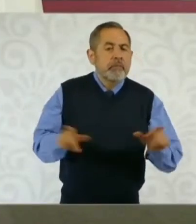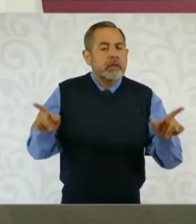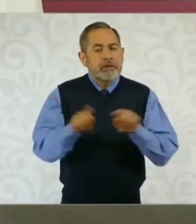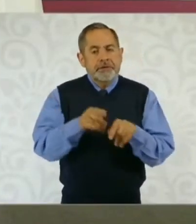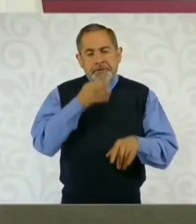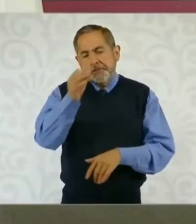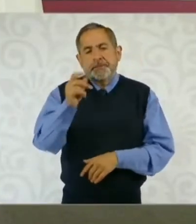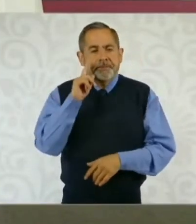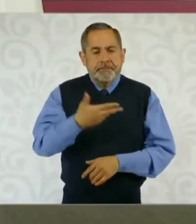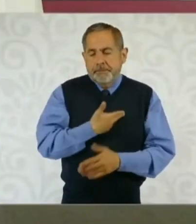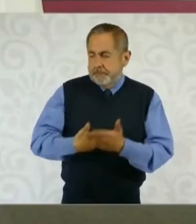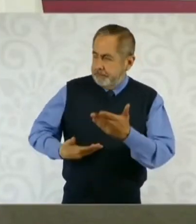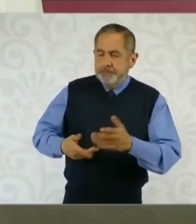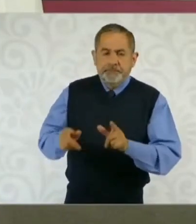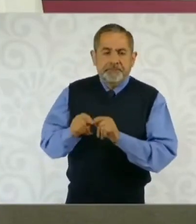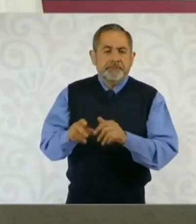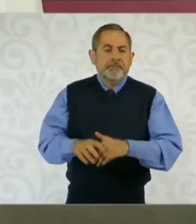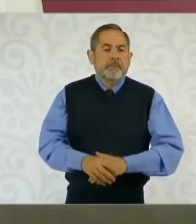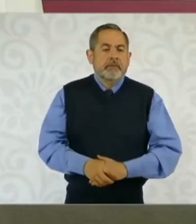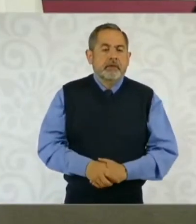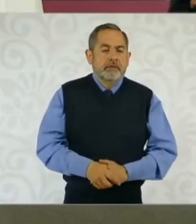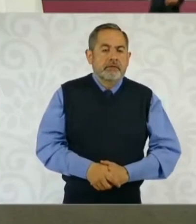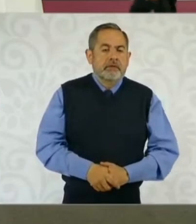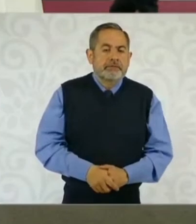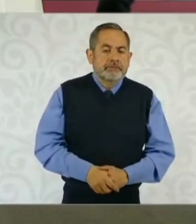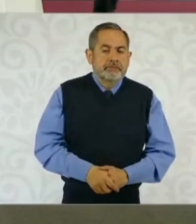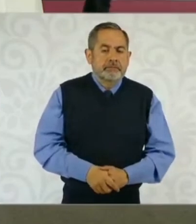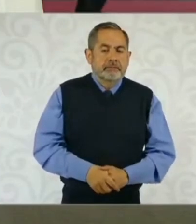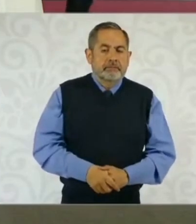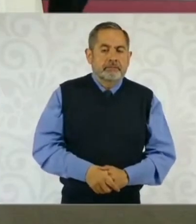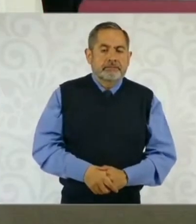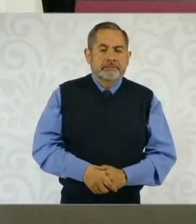Gracias, Martín. David.